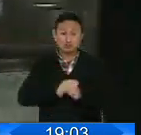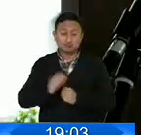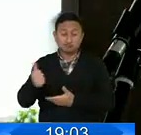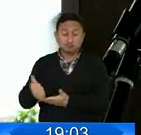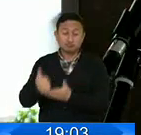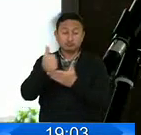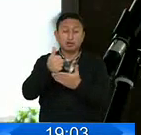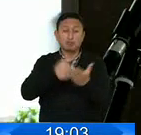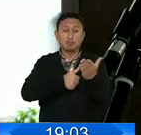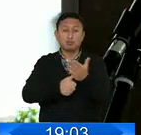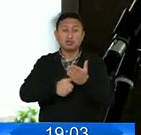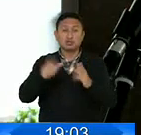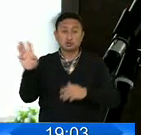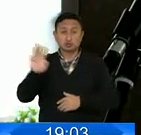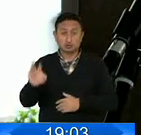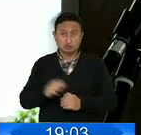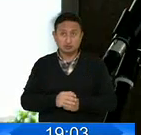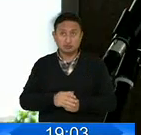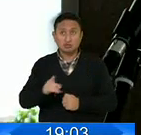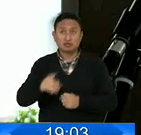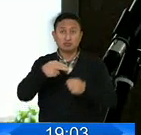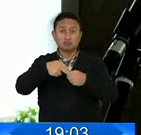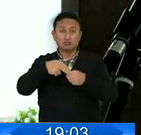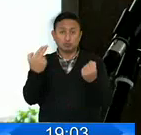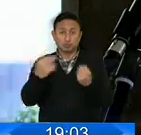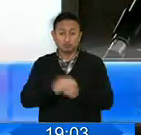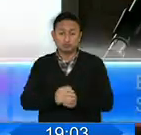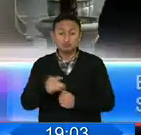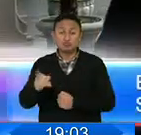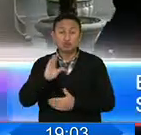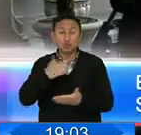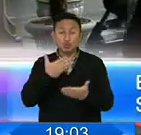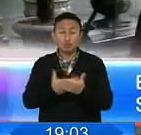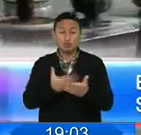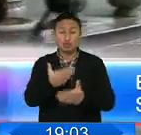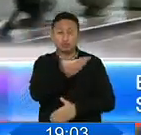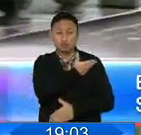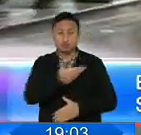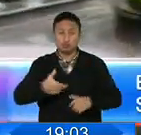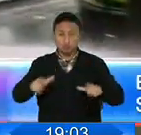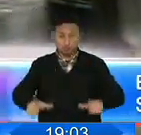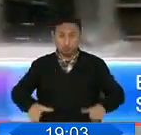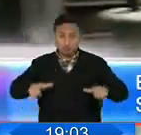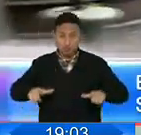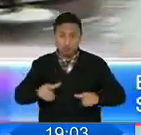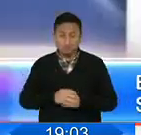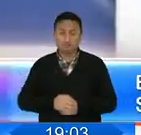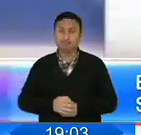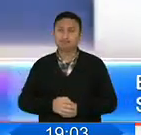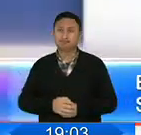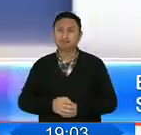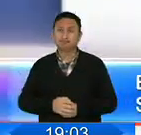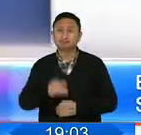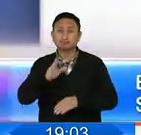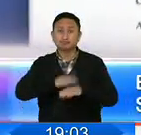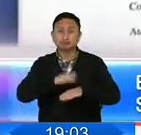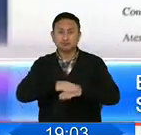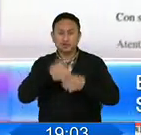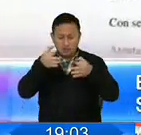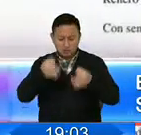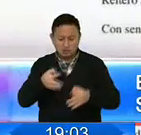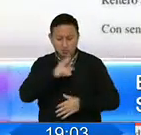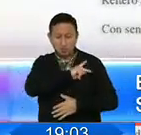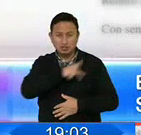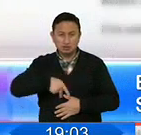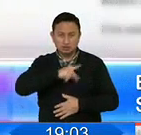Salud, Roberto Farfán renunció a su cargo. Su justificativo ante el presidente de la República dice así: por motivos estrictamente